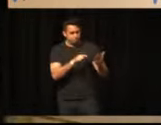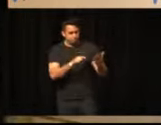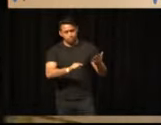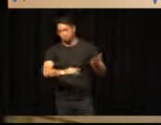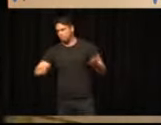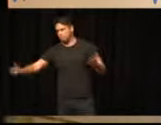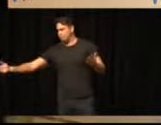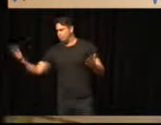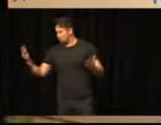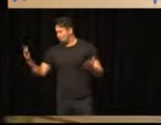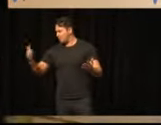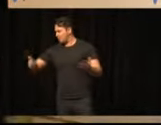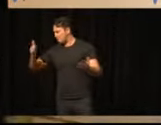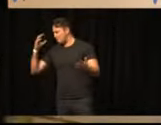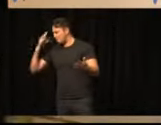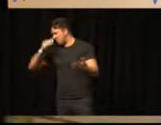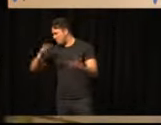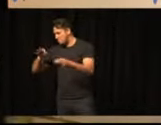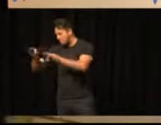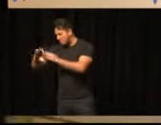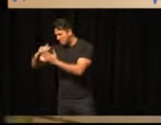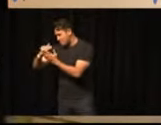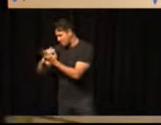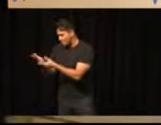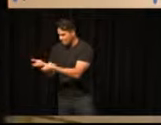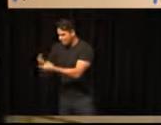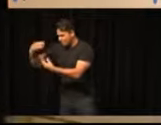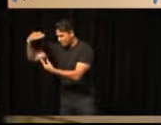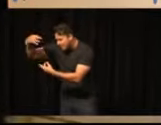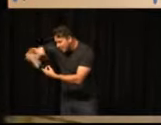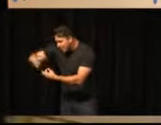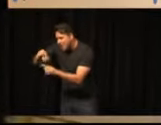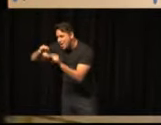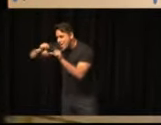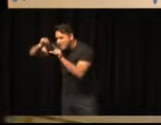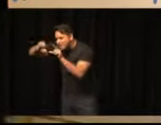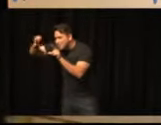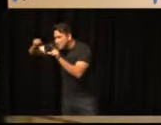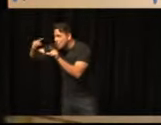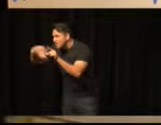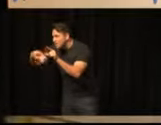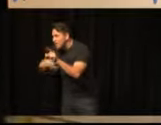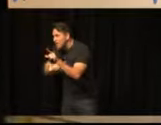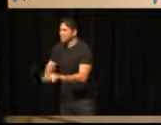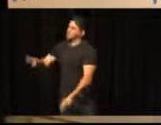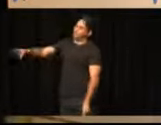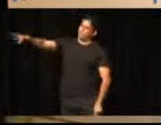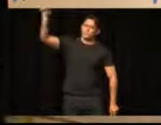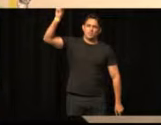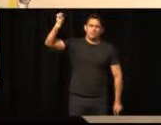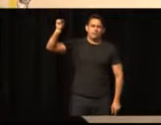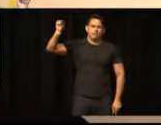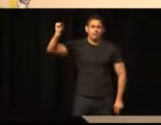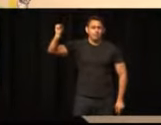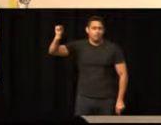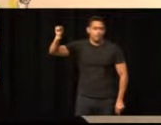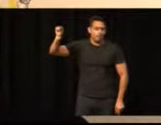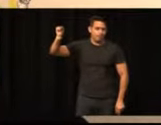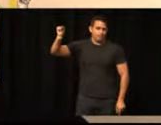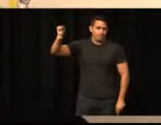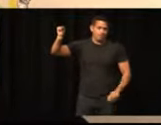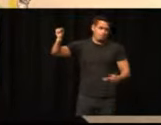Del otro lado de los que podemos tener aquí, este está más bonito, este está mejor, hay unos gráficos que impactan el que dan,